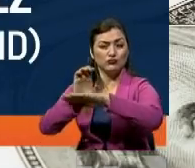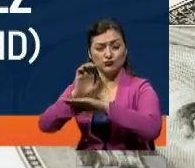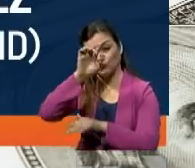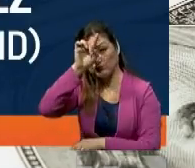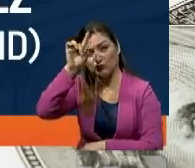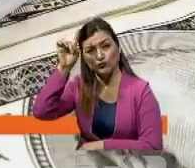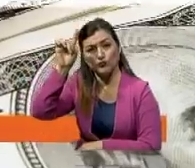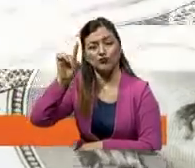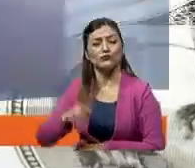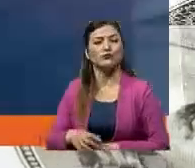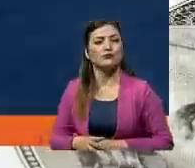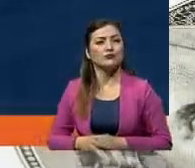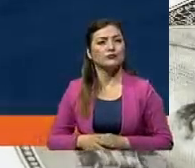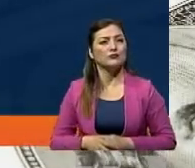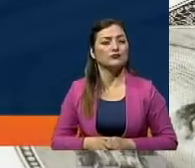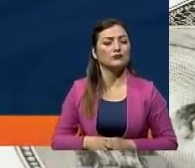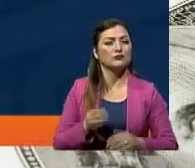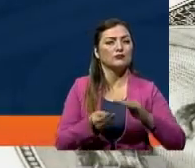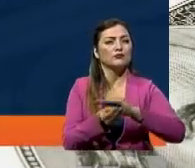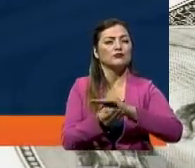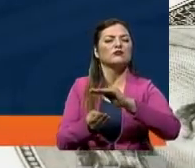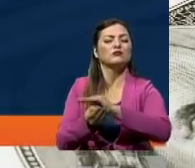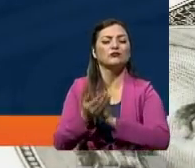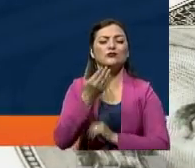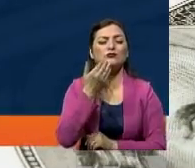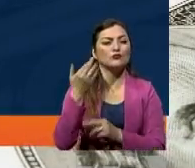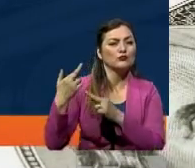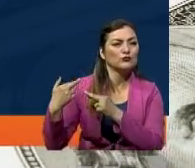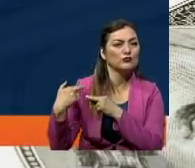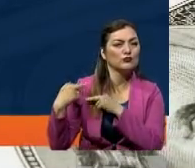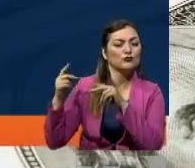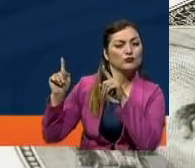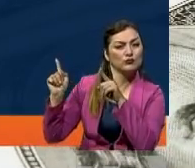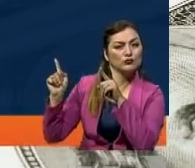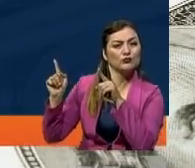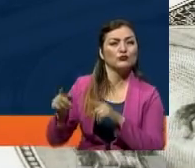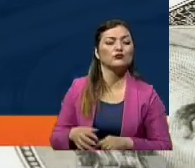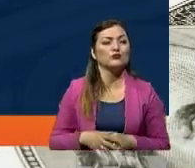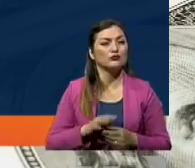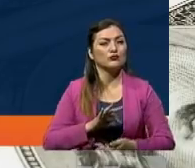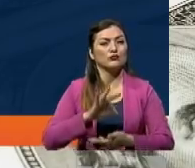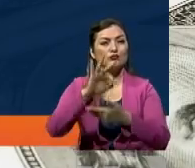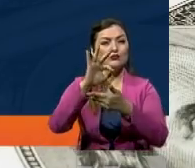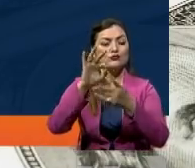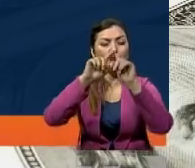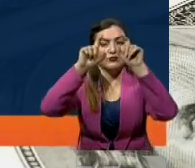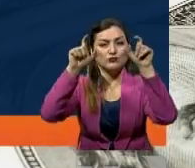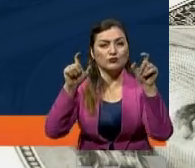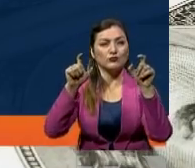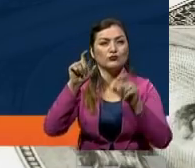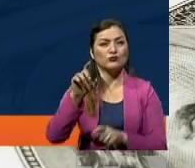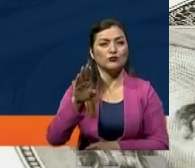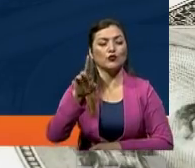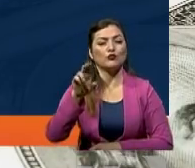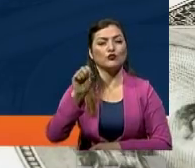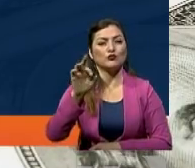para entonces. Y el pago de los sobornos estuvo supuestamente a cargo de Jesús Miguel Trababa, representante de la empresa Bustren,